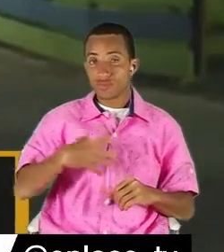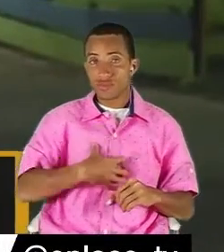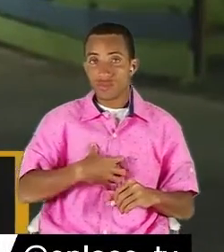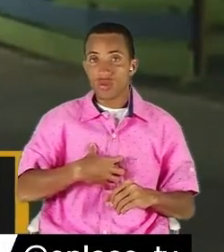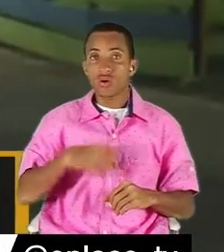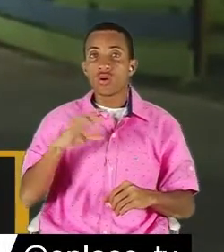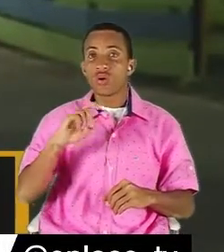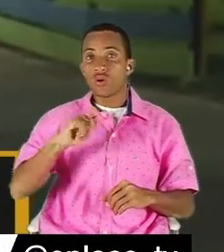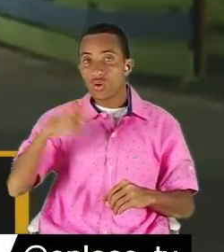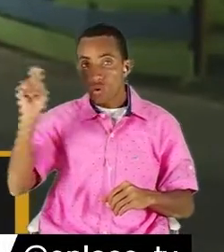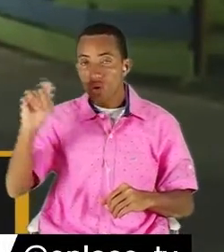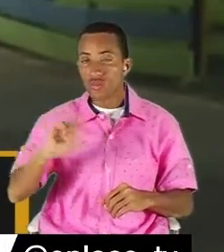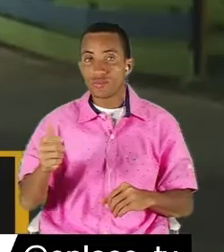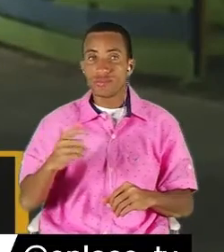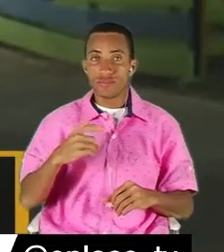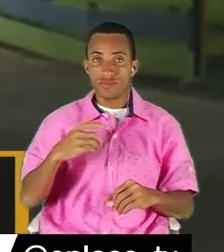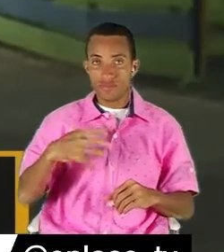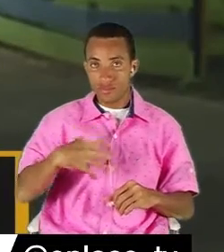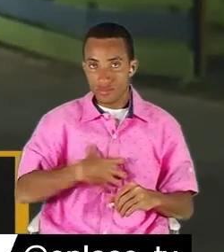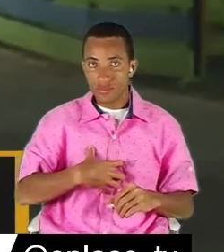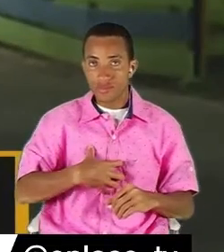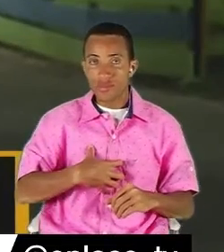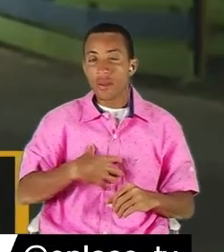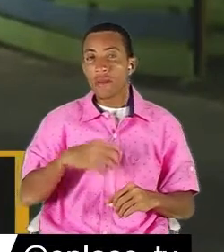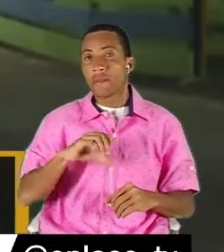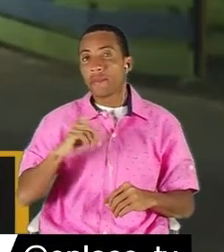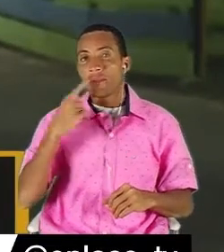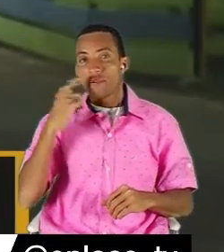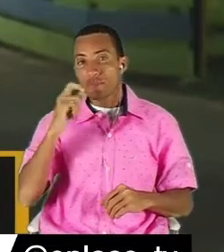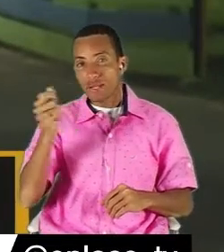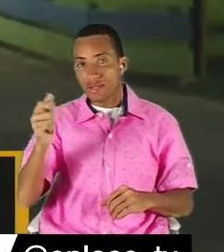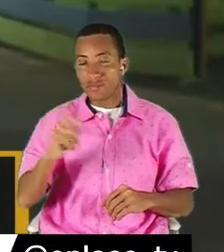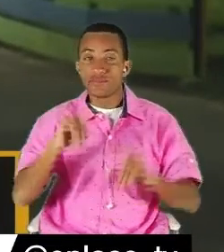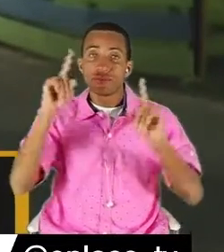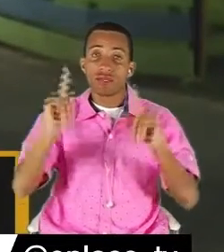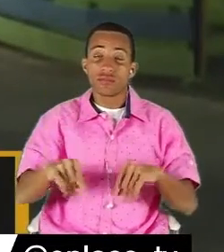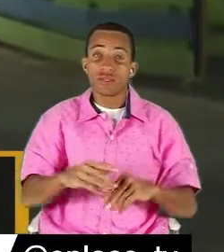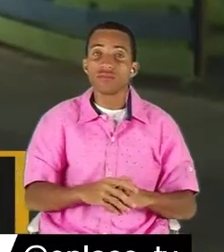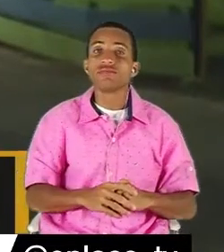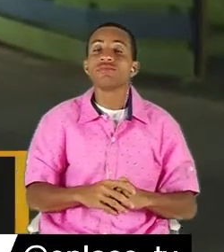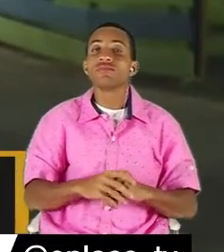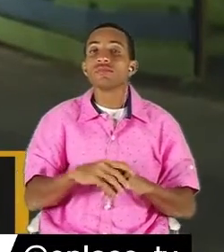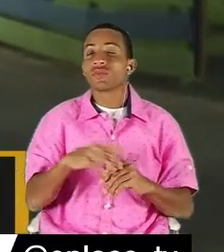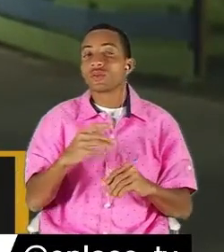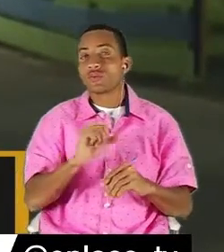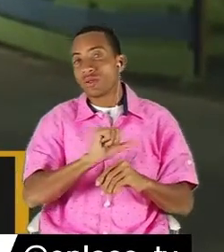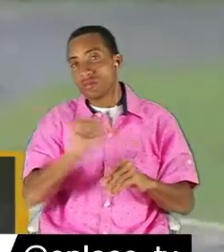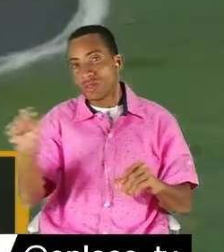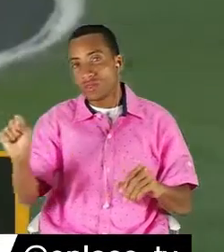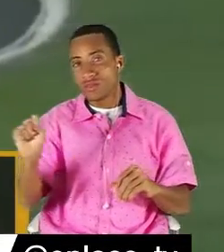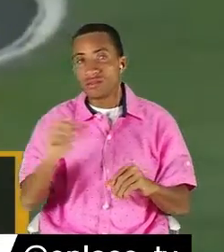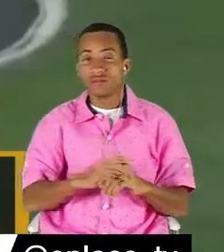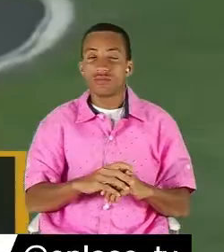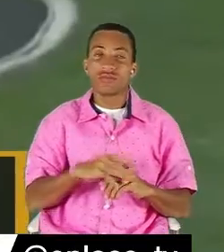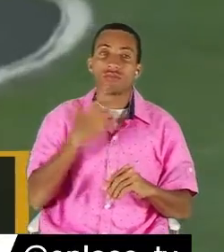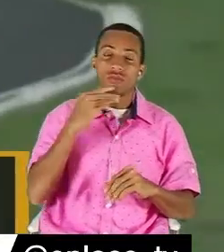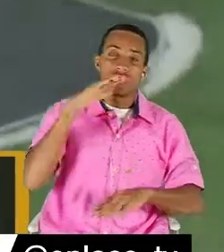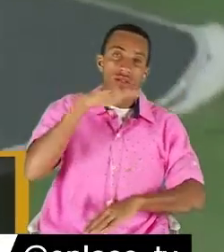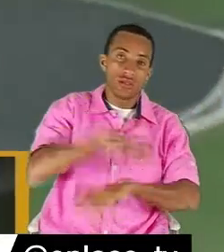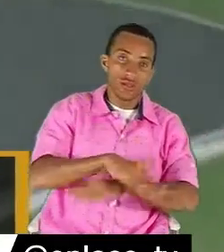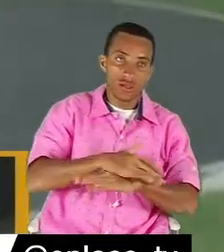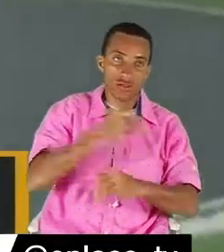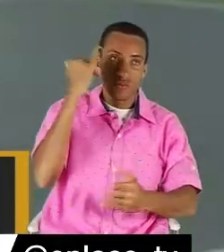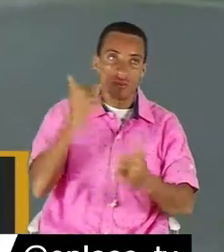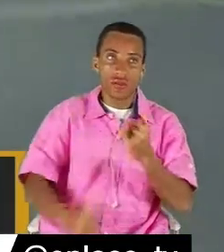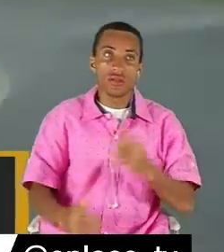por tiempo y luego las dos primeras fueron en la mañana y en la tarde era la final y gracias a Dios pues alcancé a llegar.